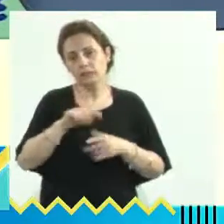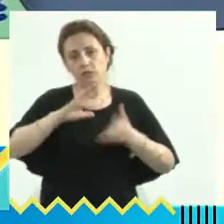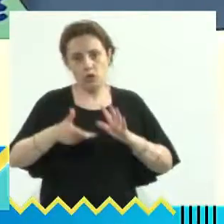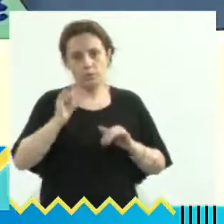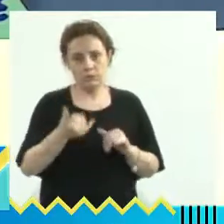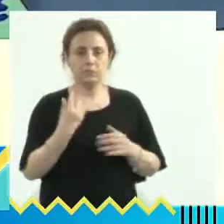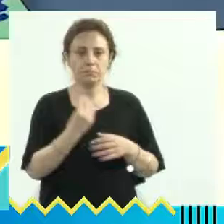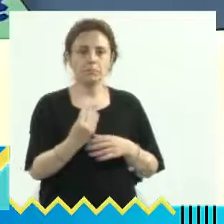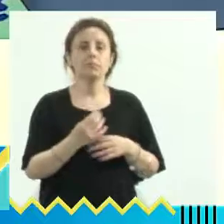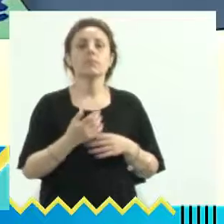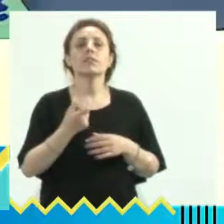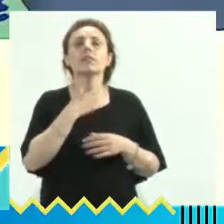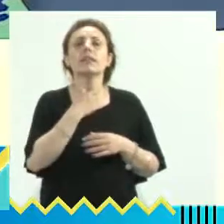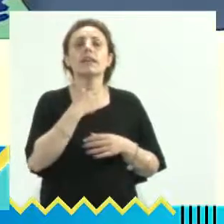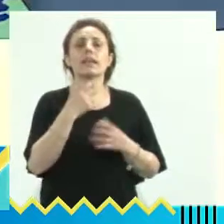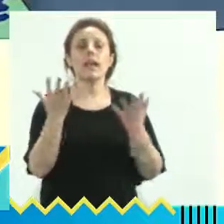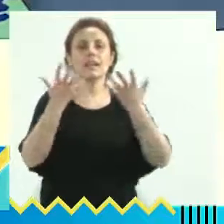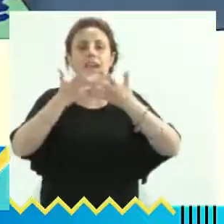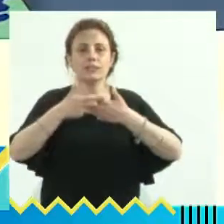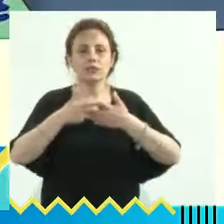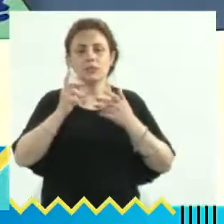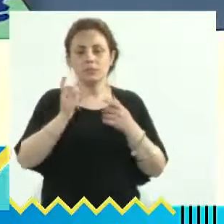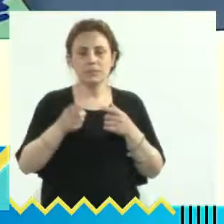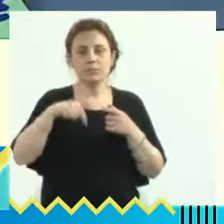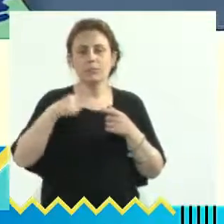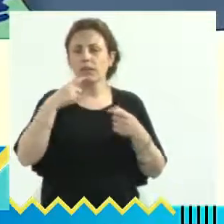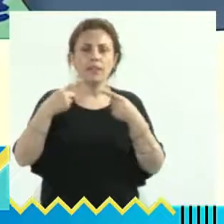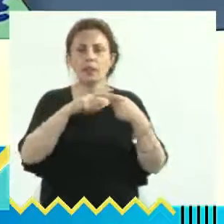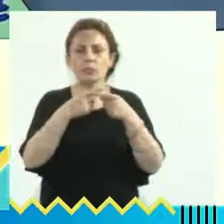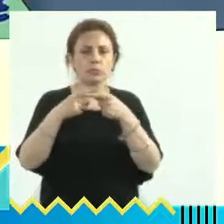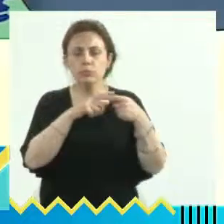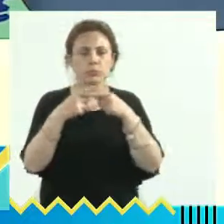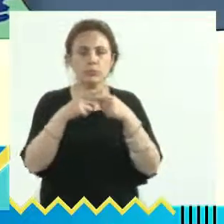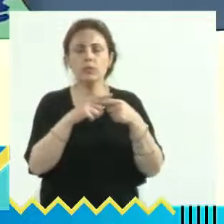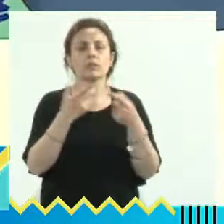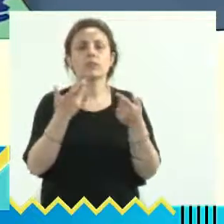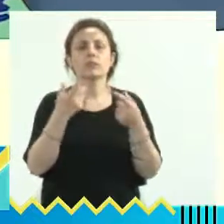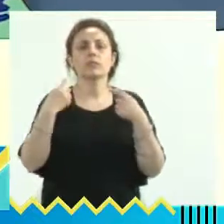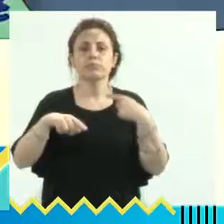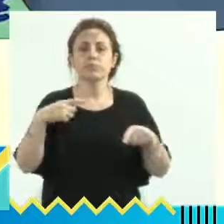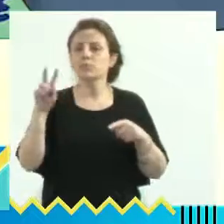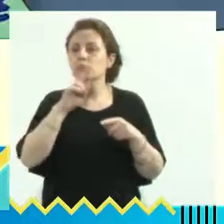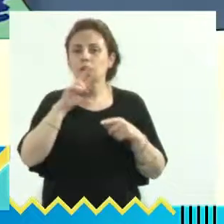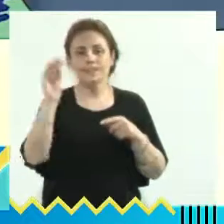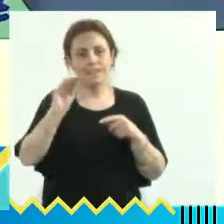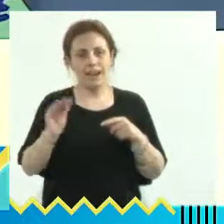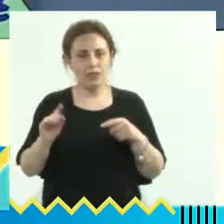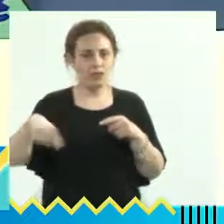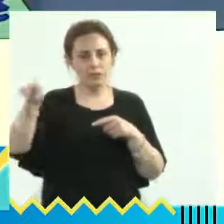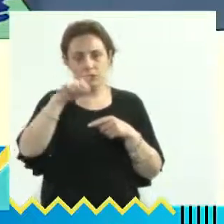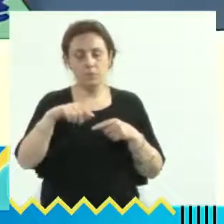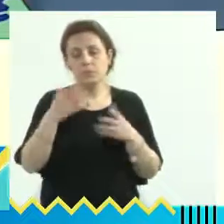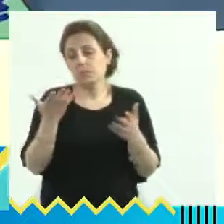Destacar la relación que se ha dado en esta discusión entre todas las senadoras y,